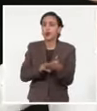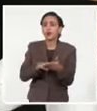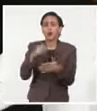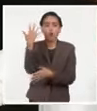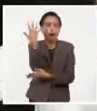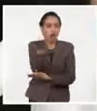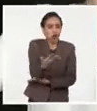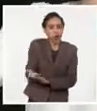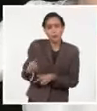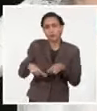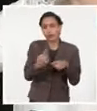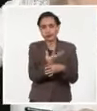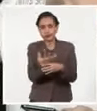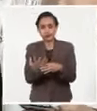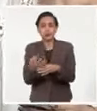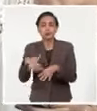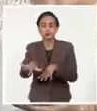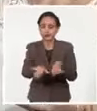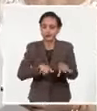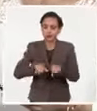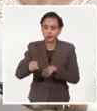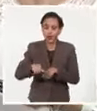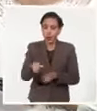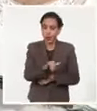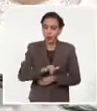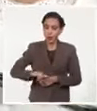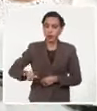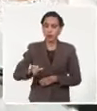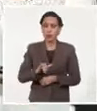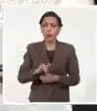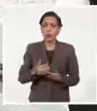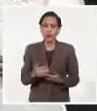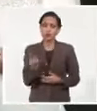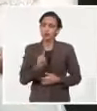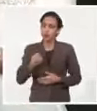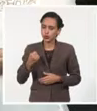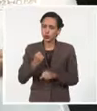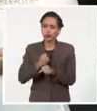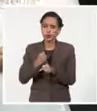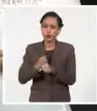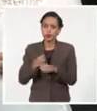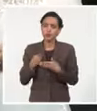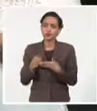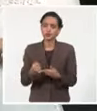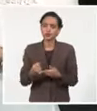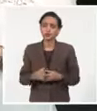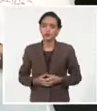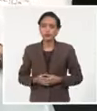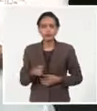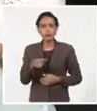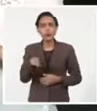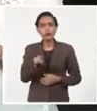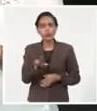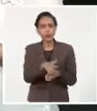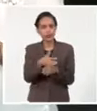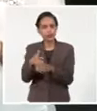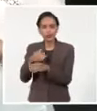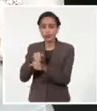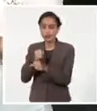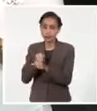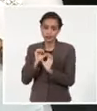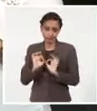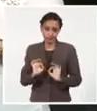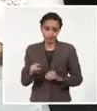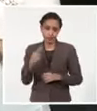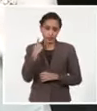que quedaron todavía ahí en las diferentes calles, y también nos sumamos también a esa recogida de escombros con ellos también. Han estado en diferentes labores y precisamente este año la